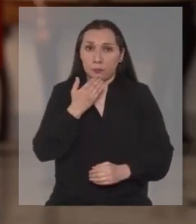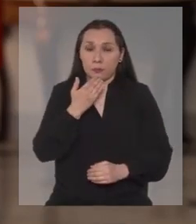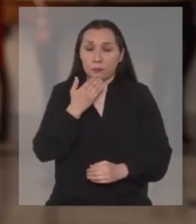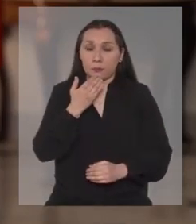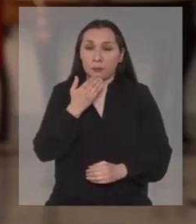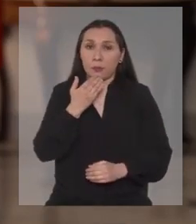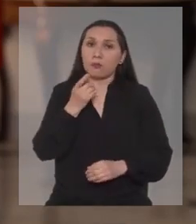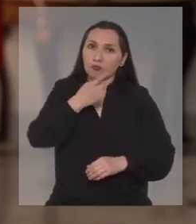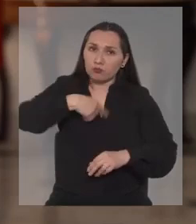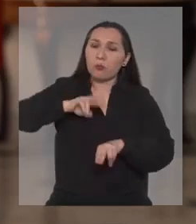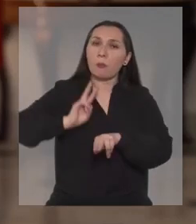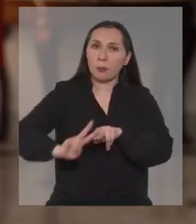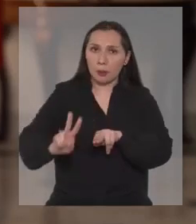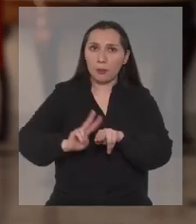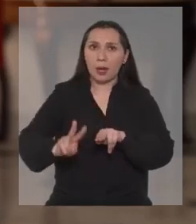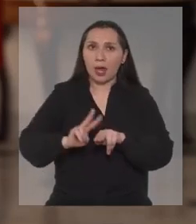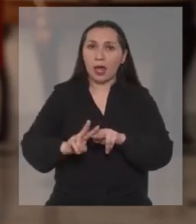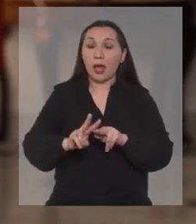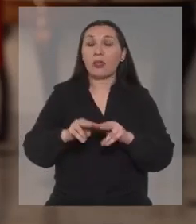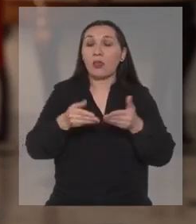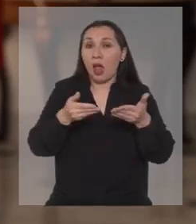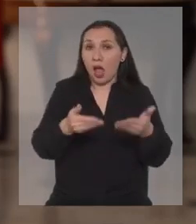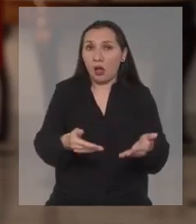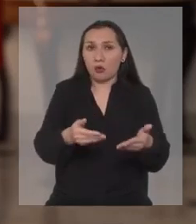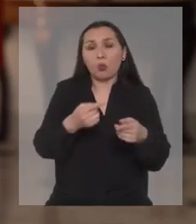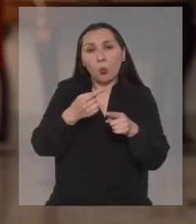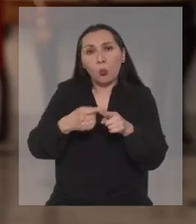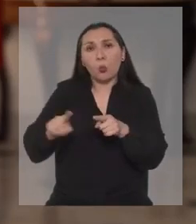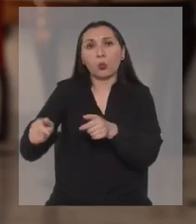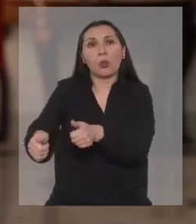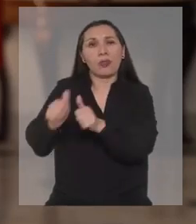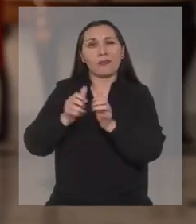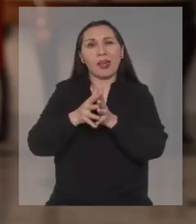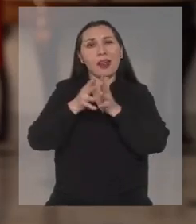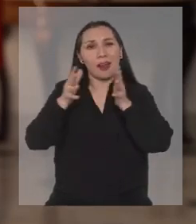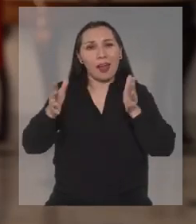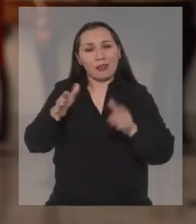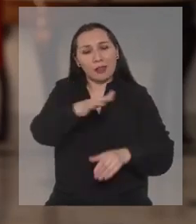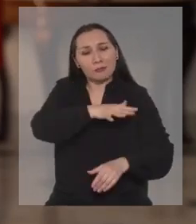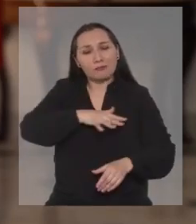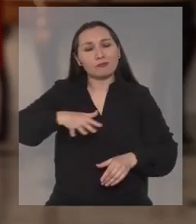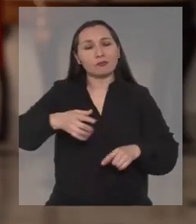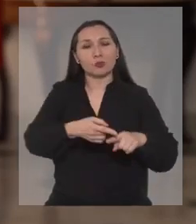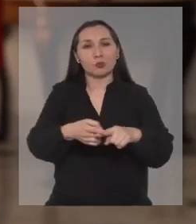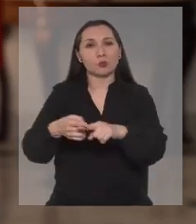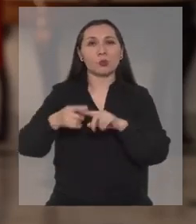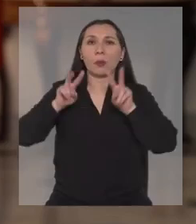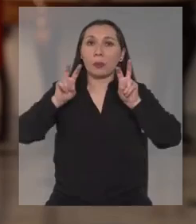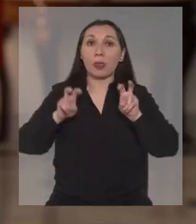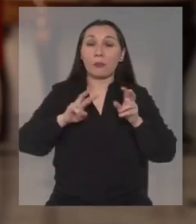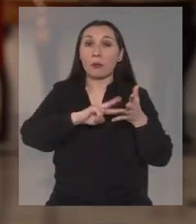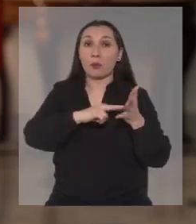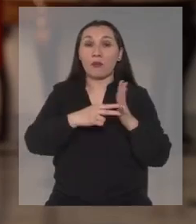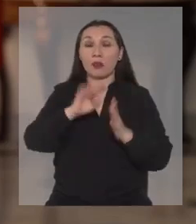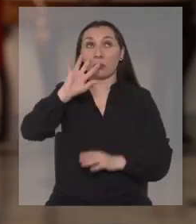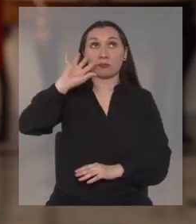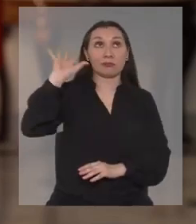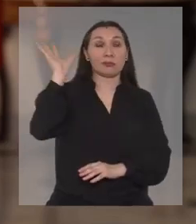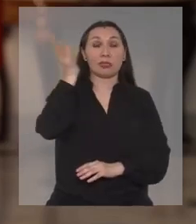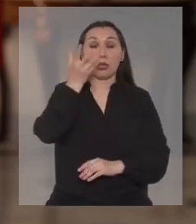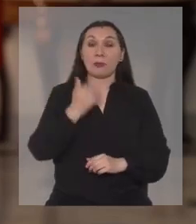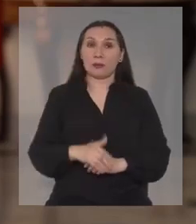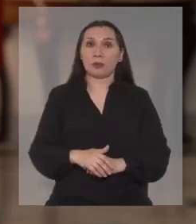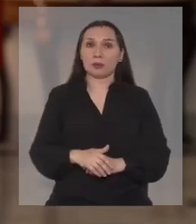forma nos estamos preparando para enfrentar otro desafío grande que tenemos como sociedad en el marco de la crisis